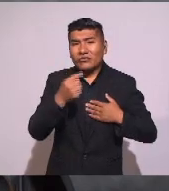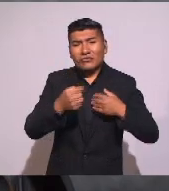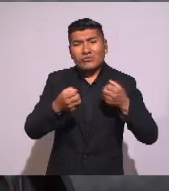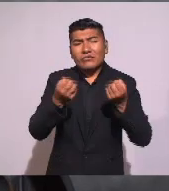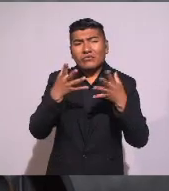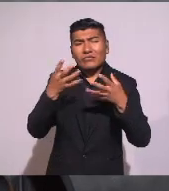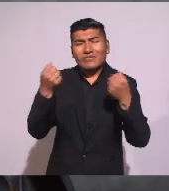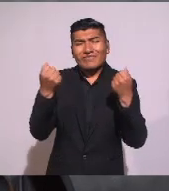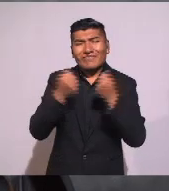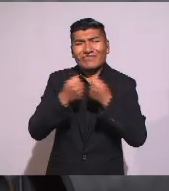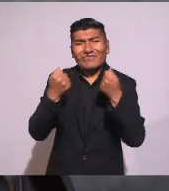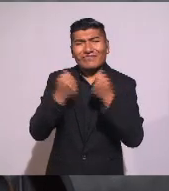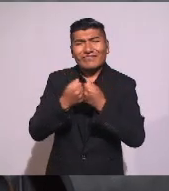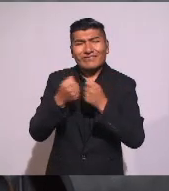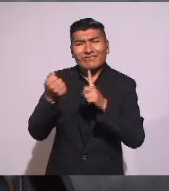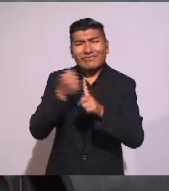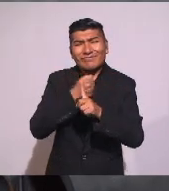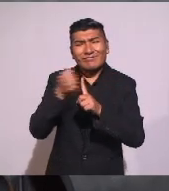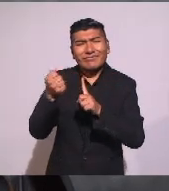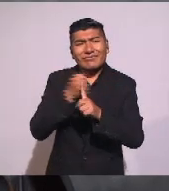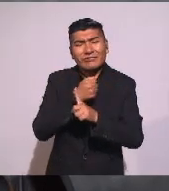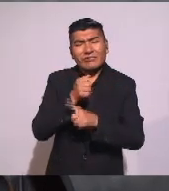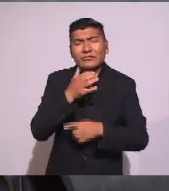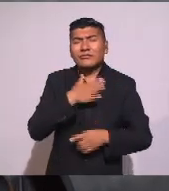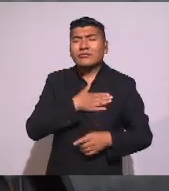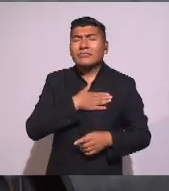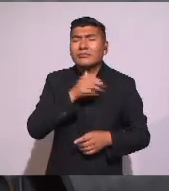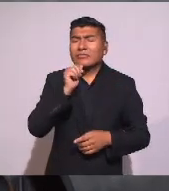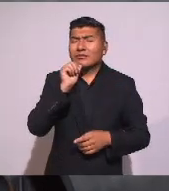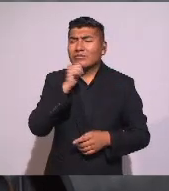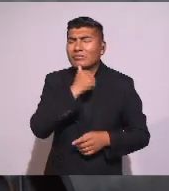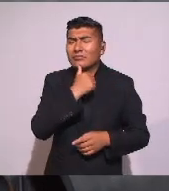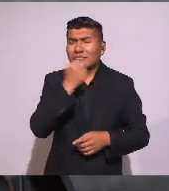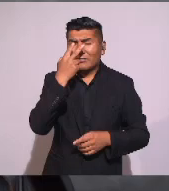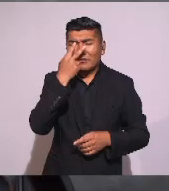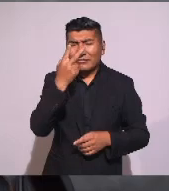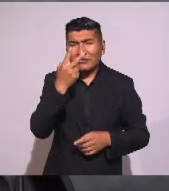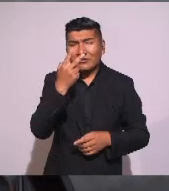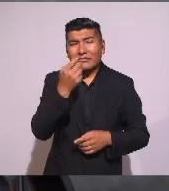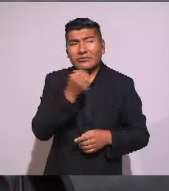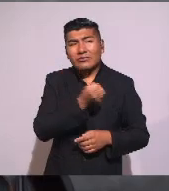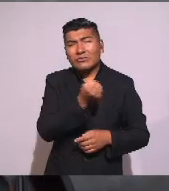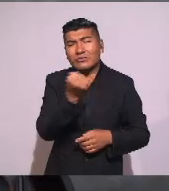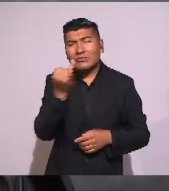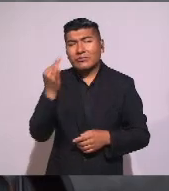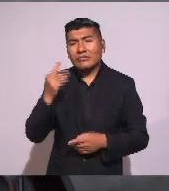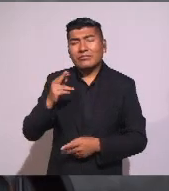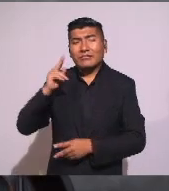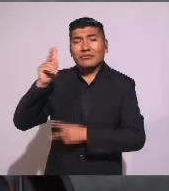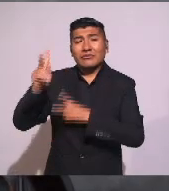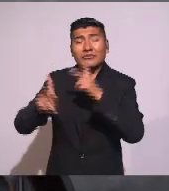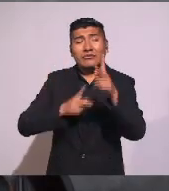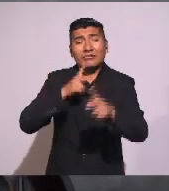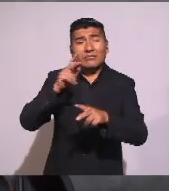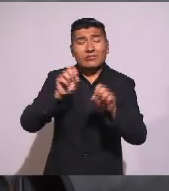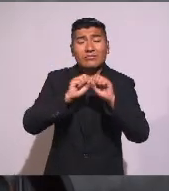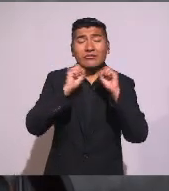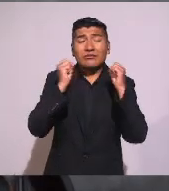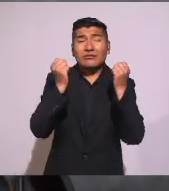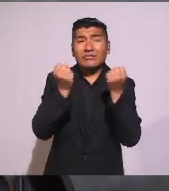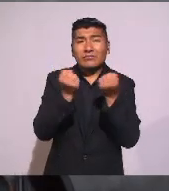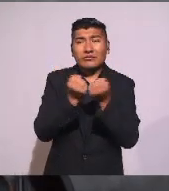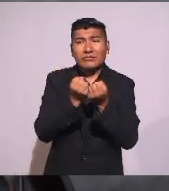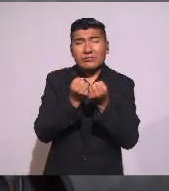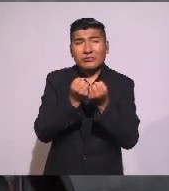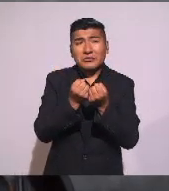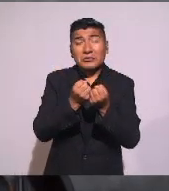violencia sino me diga puede comprobar que gran parte de la sociedad con sentimos